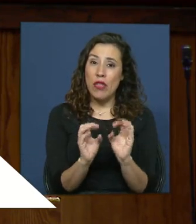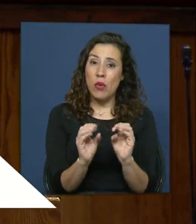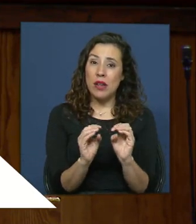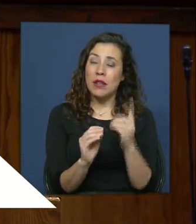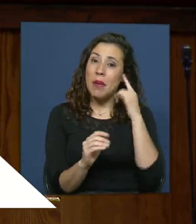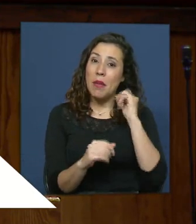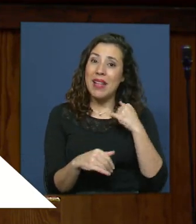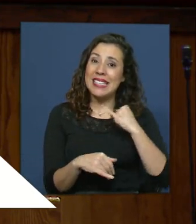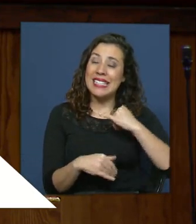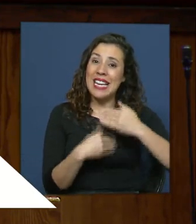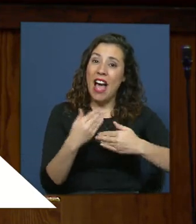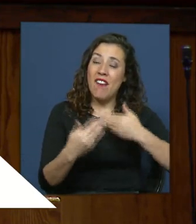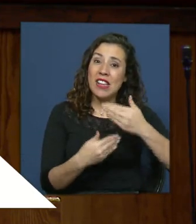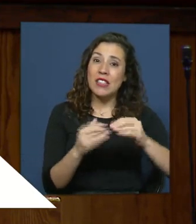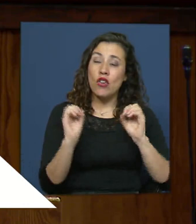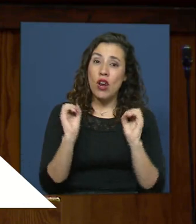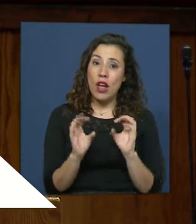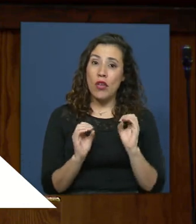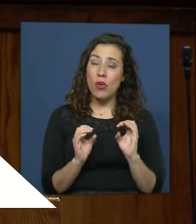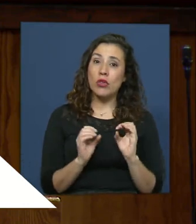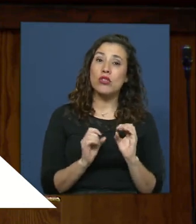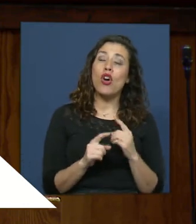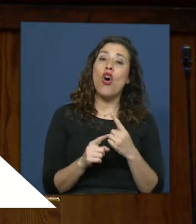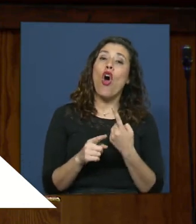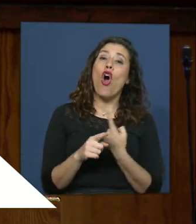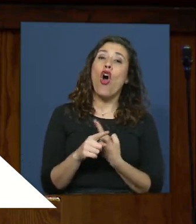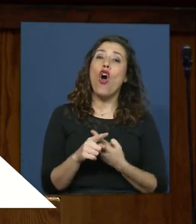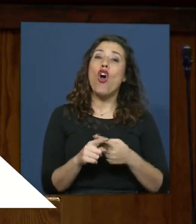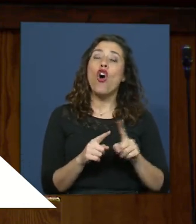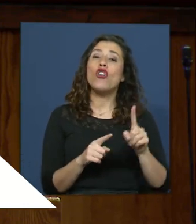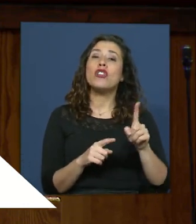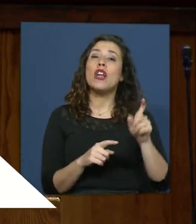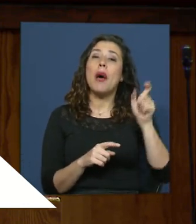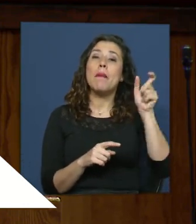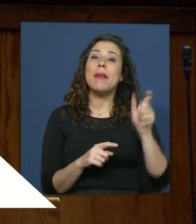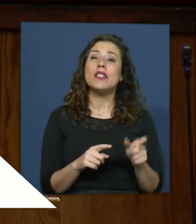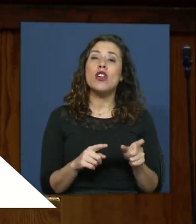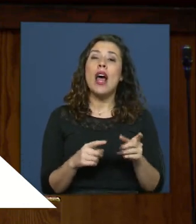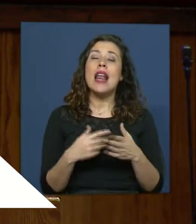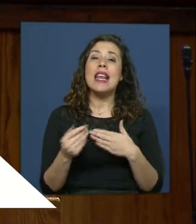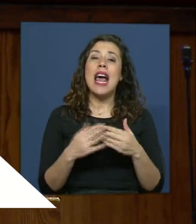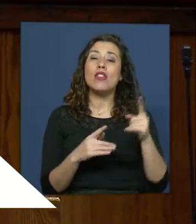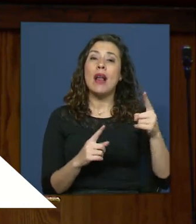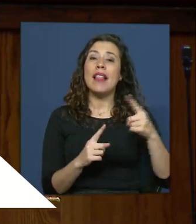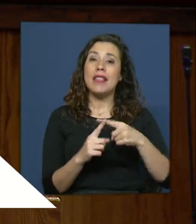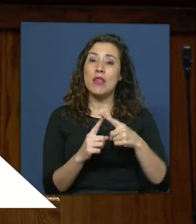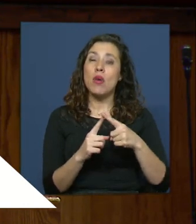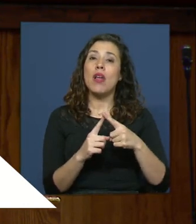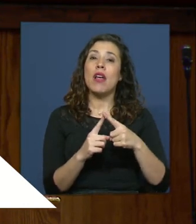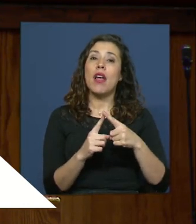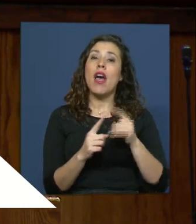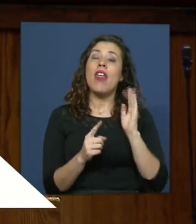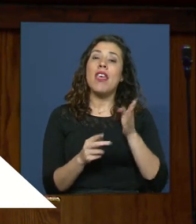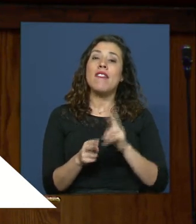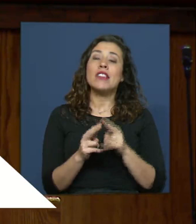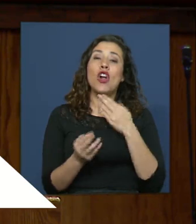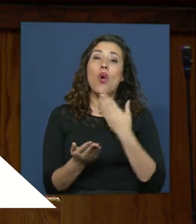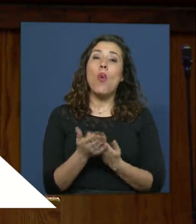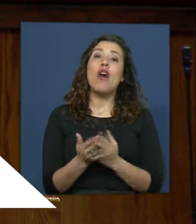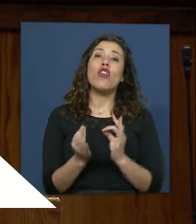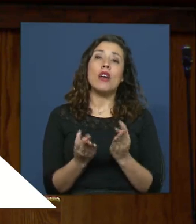para continuar con la función educativa con otra persona natural como titular se ejercerá cuando